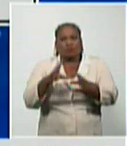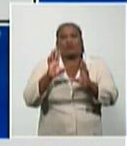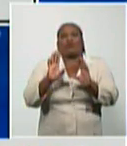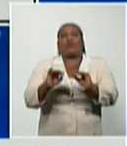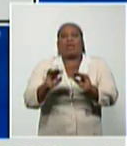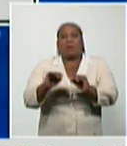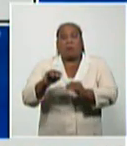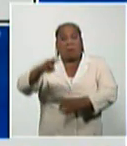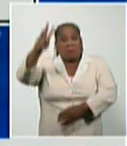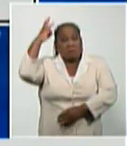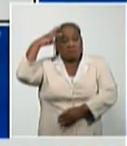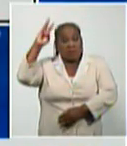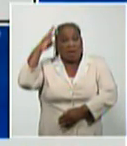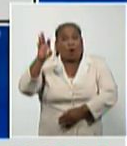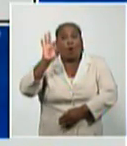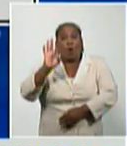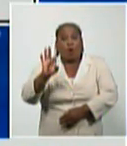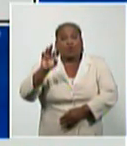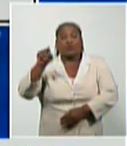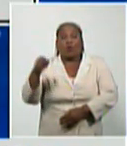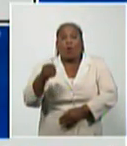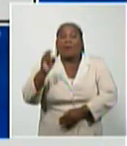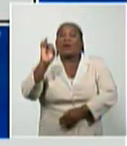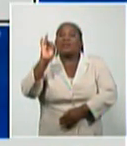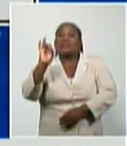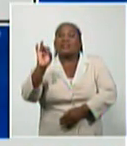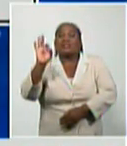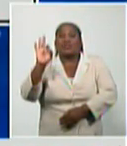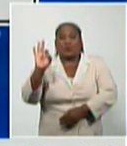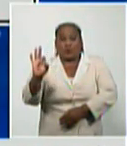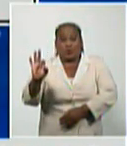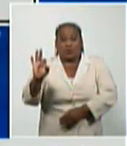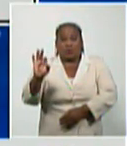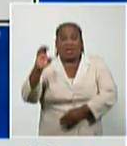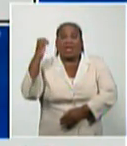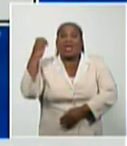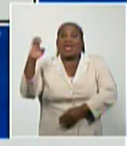México 8,78% y en Ecuador